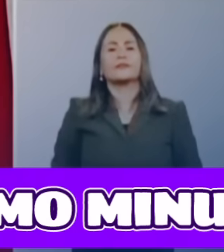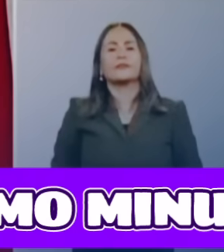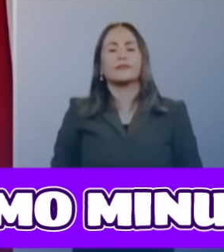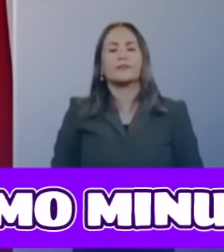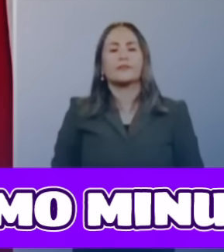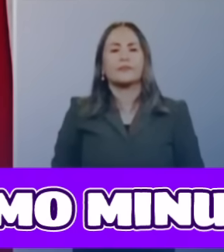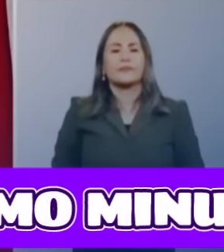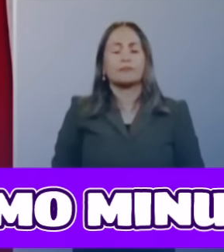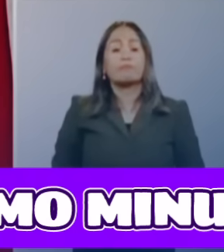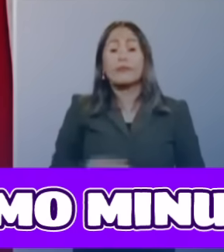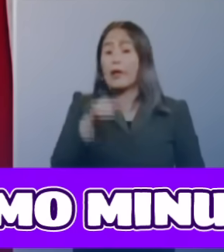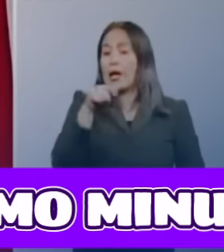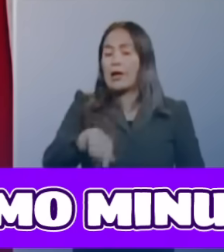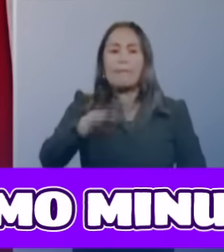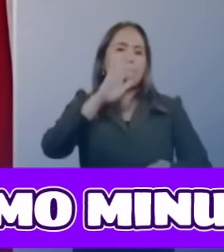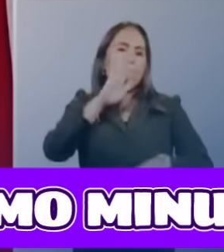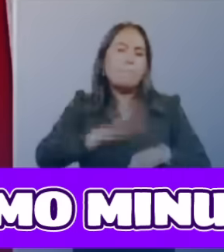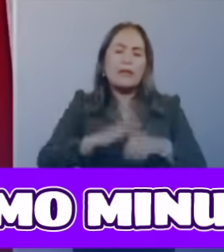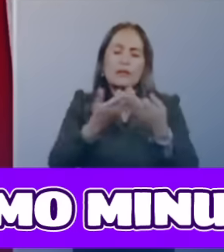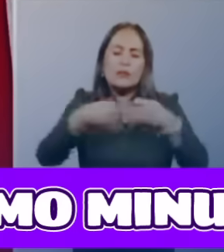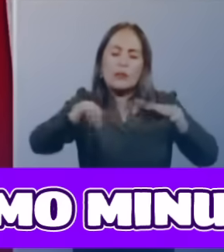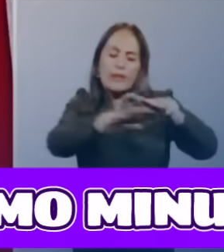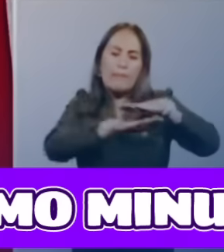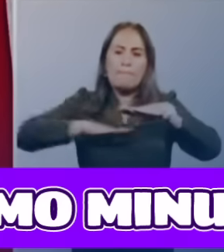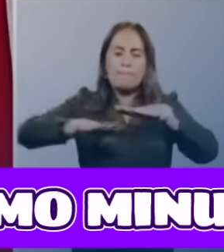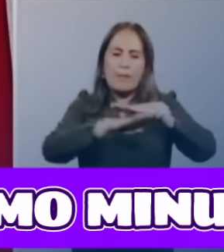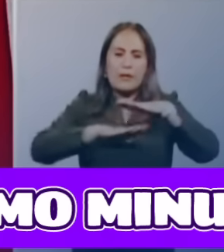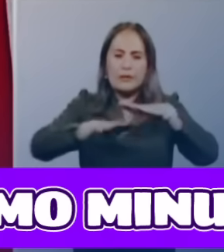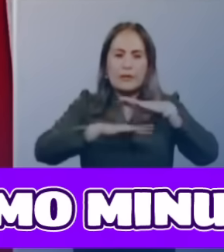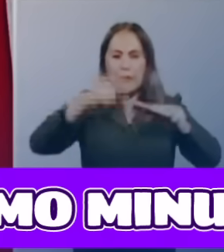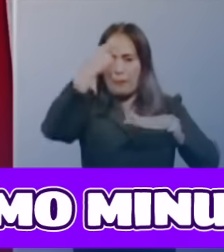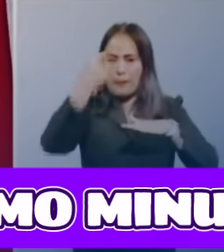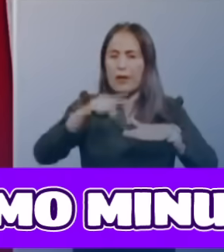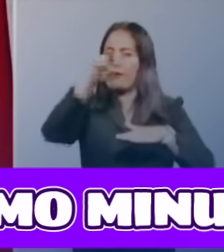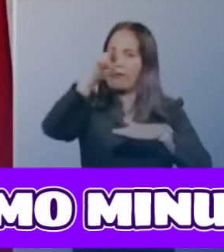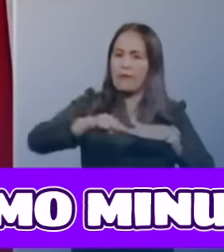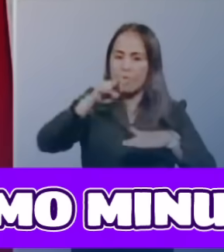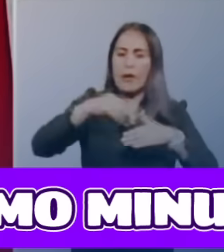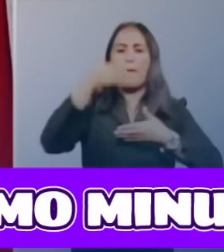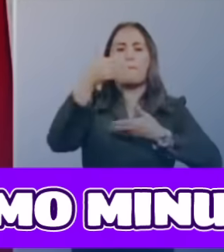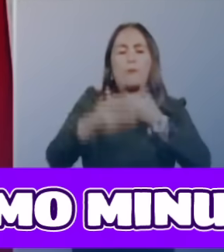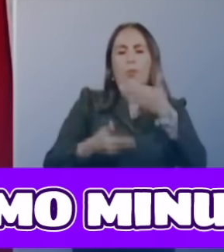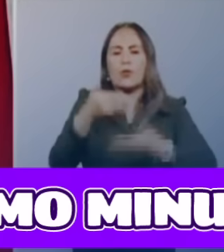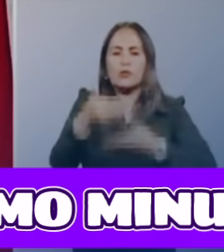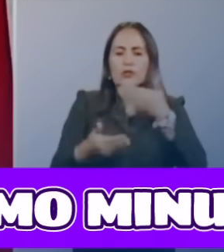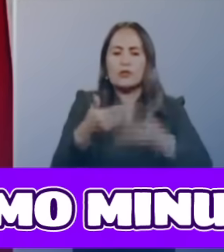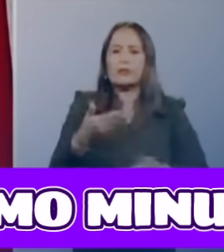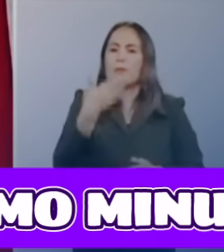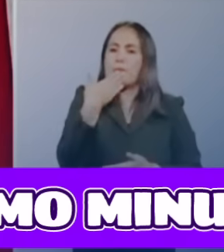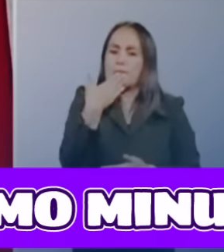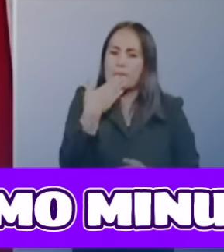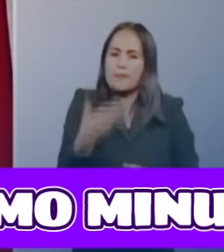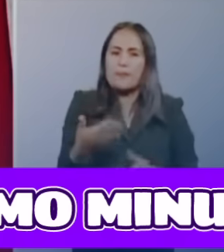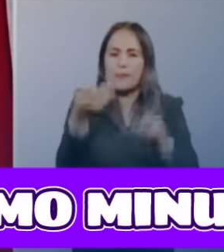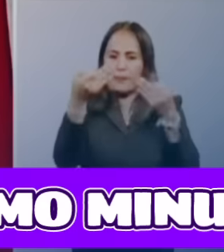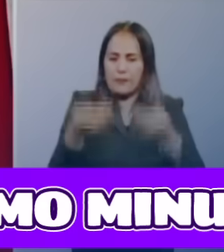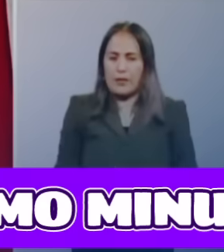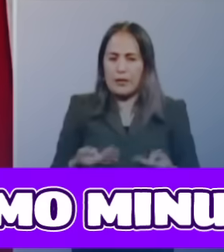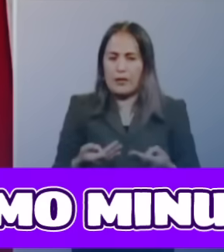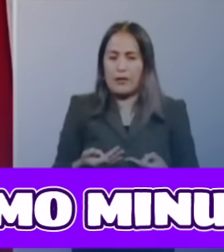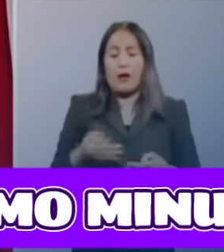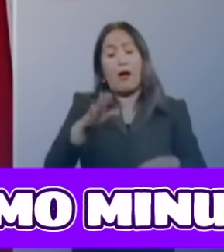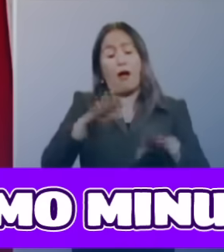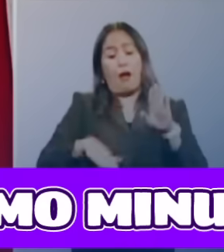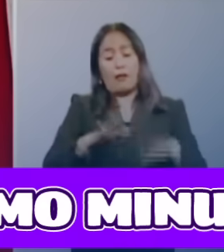de los pilares básicos de las garantías del debido proceso, por lo que cuando se afecta en